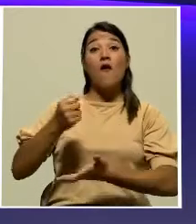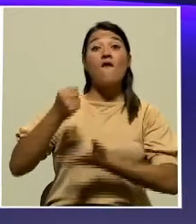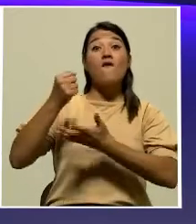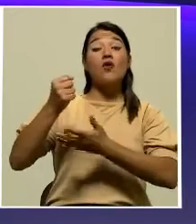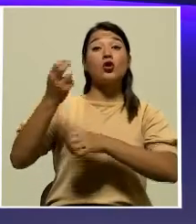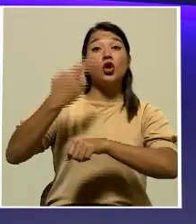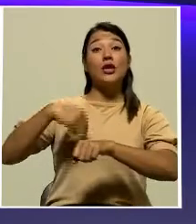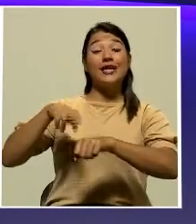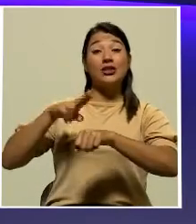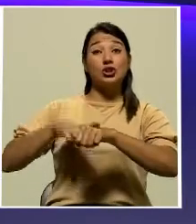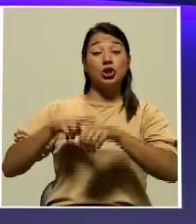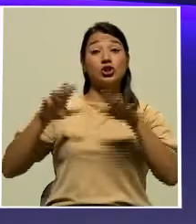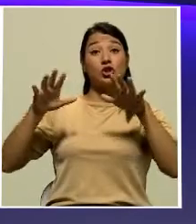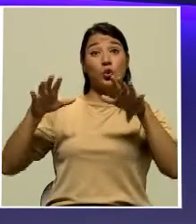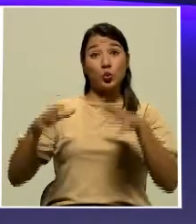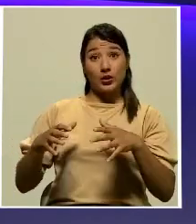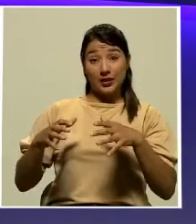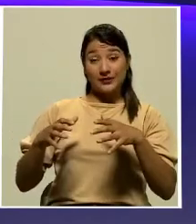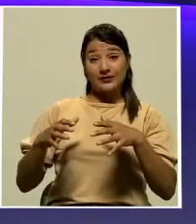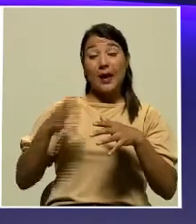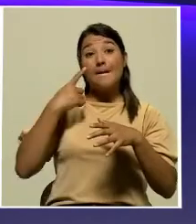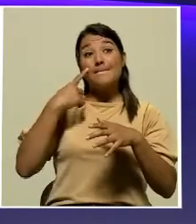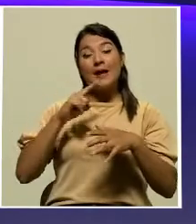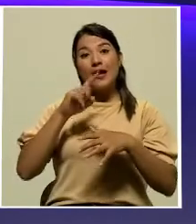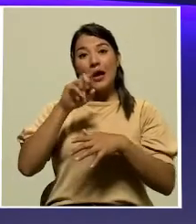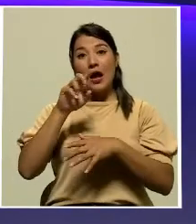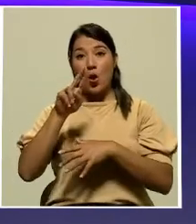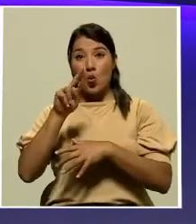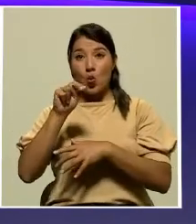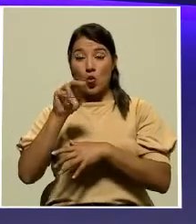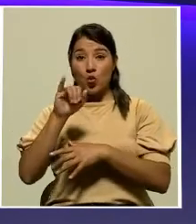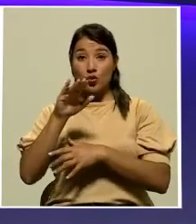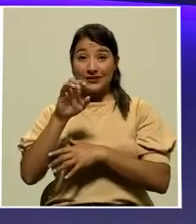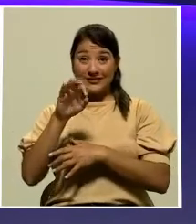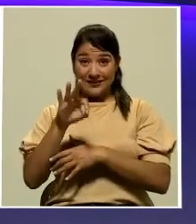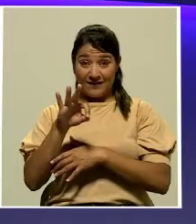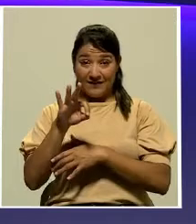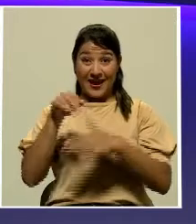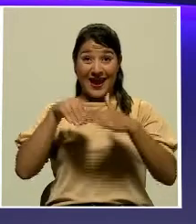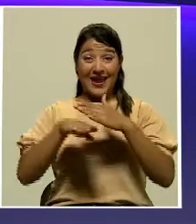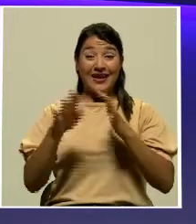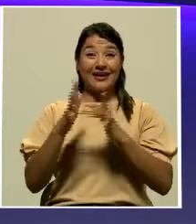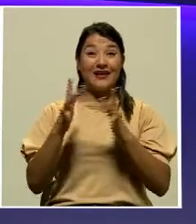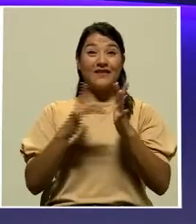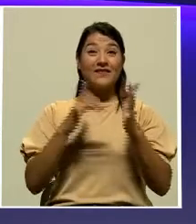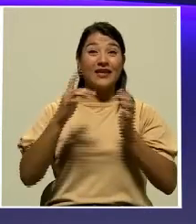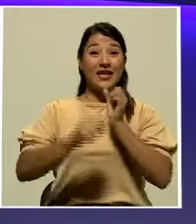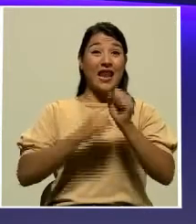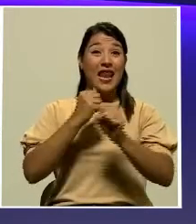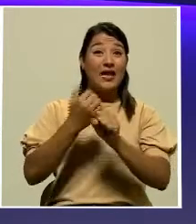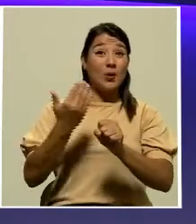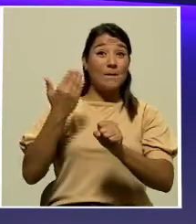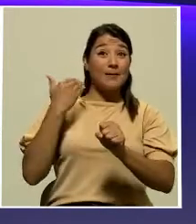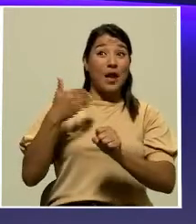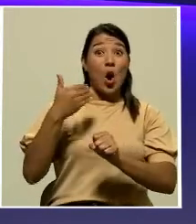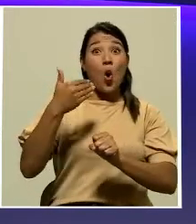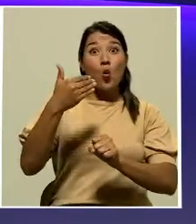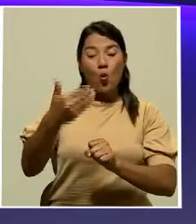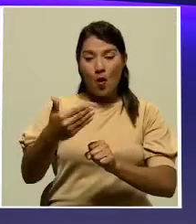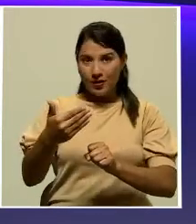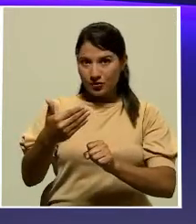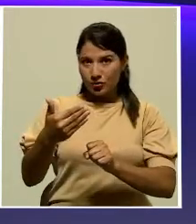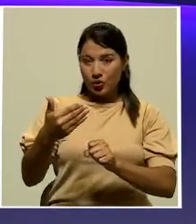Unidas para la Infancia, la UNICEF, en abril del año pasado, cuando llegó el primer pico de la